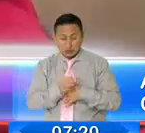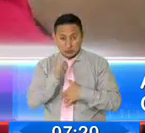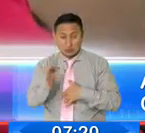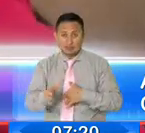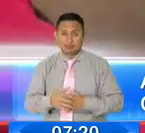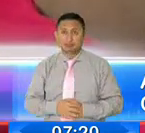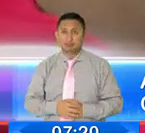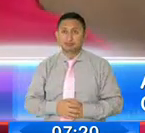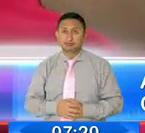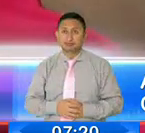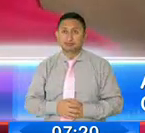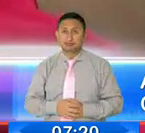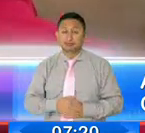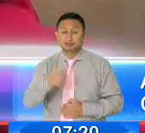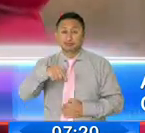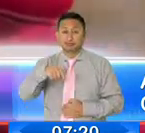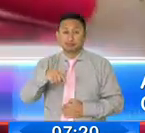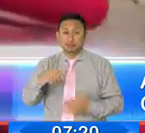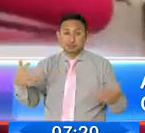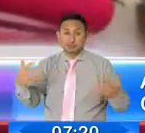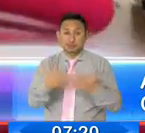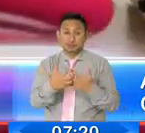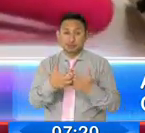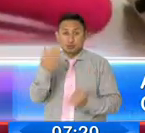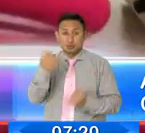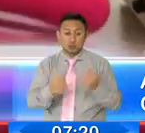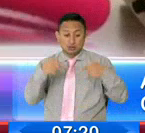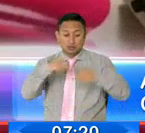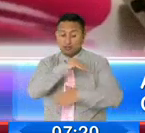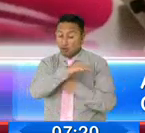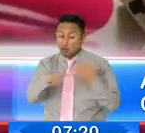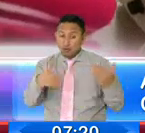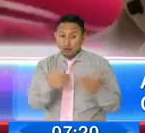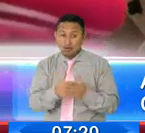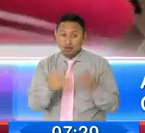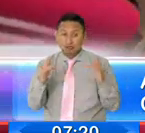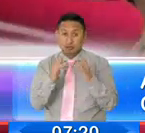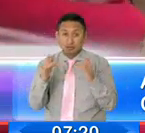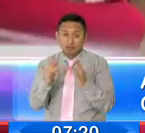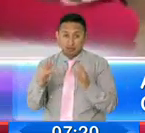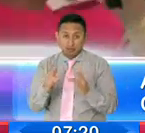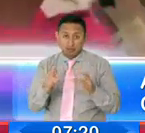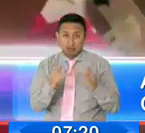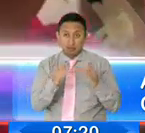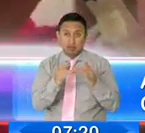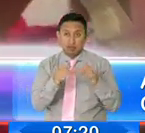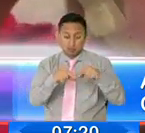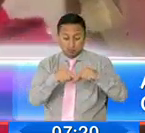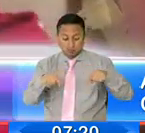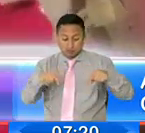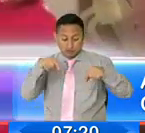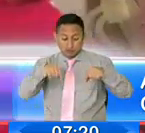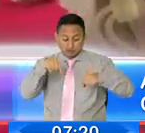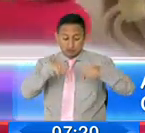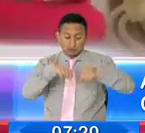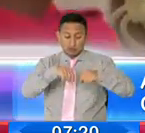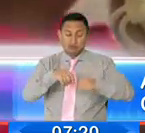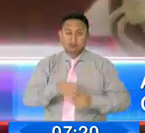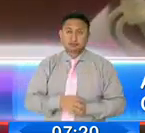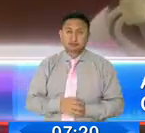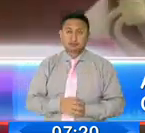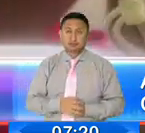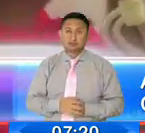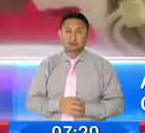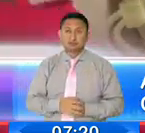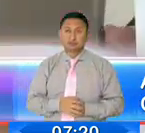parte final del ensamblaje, ya se conectan todos los sensores y la placa electrónica que se diseñó aquí, nacional,